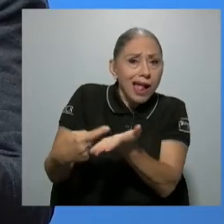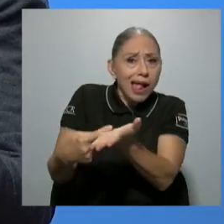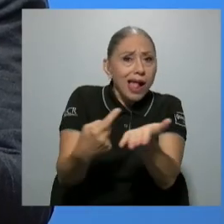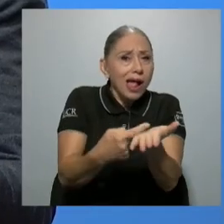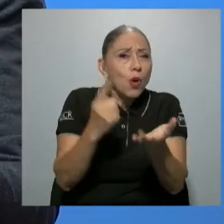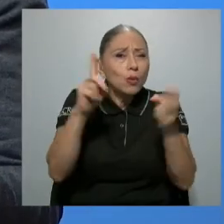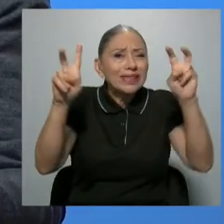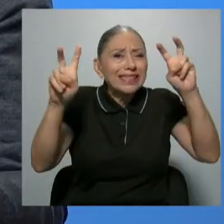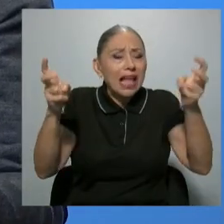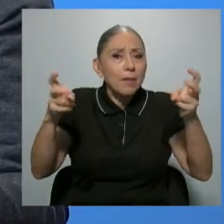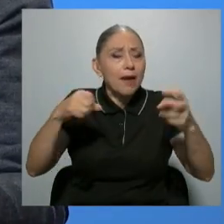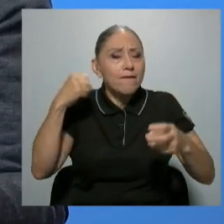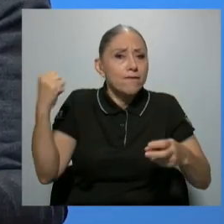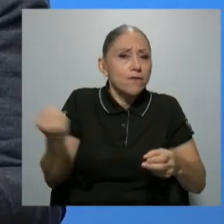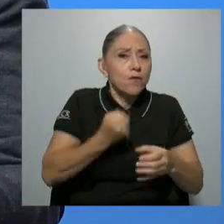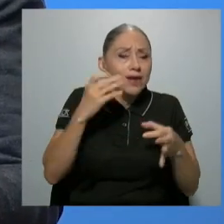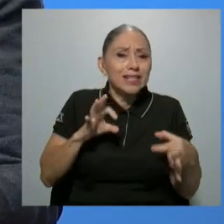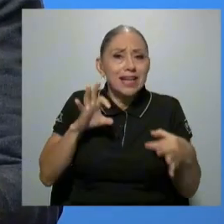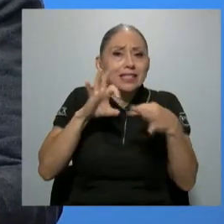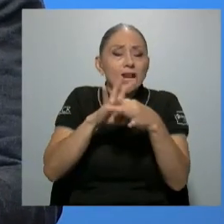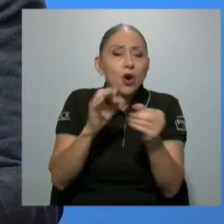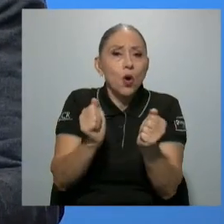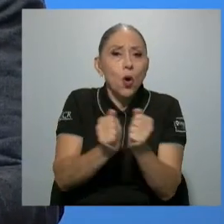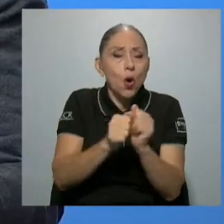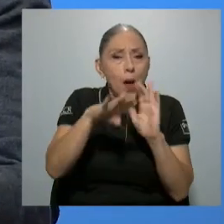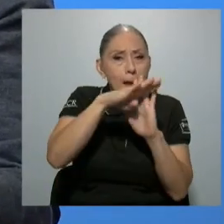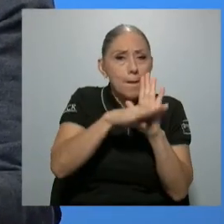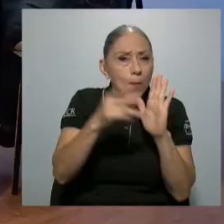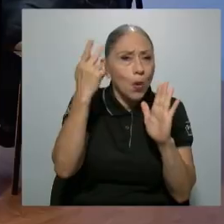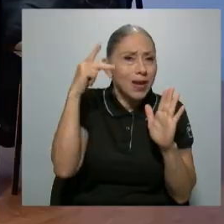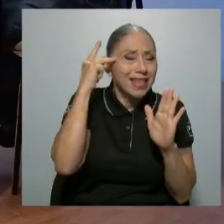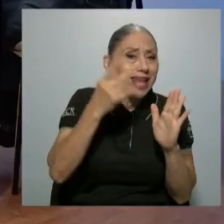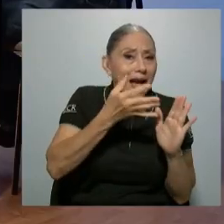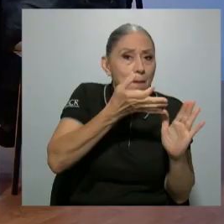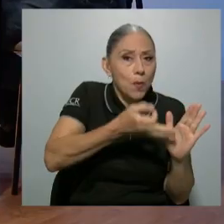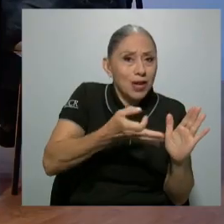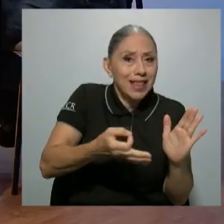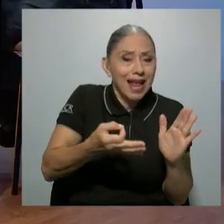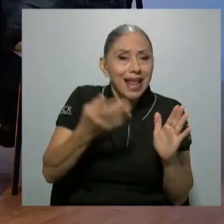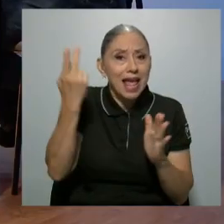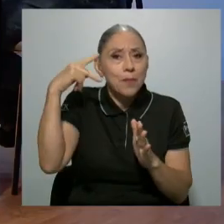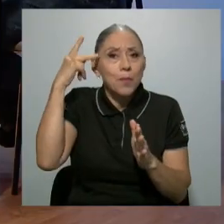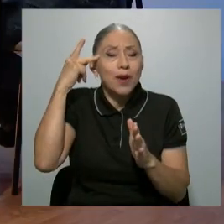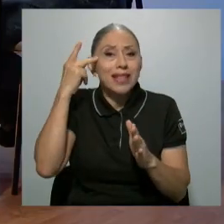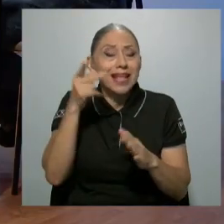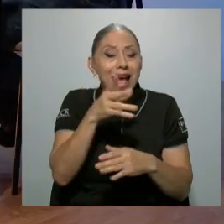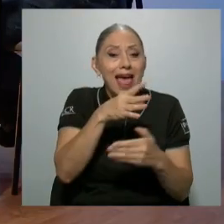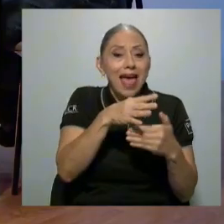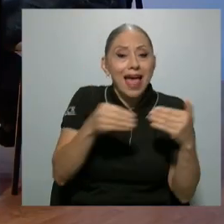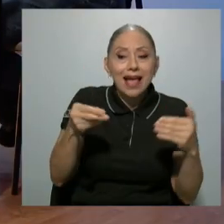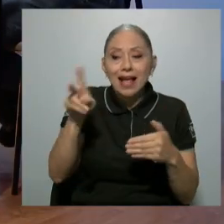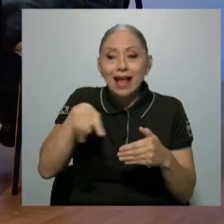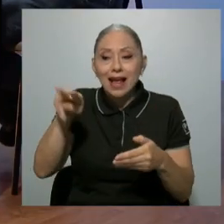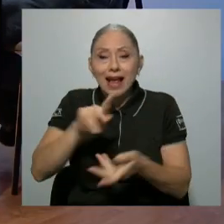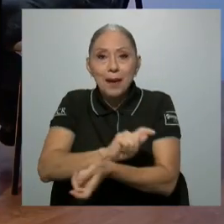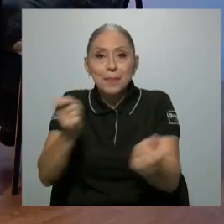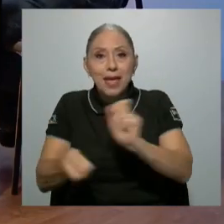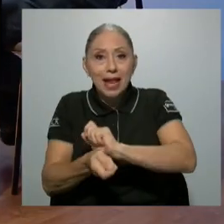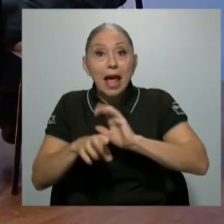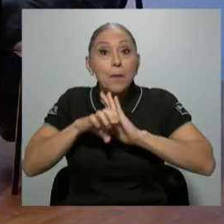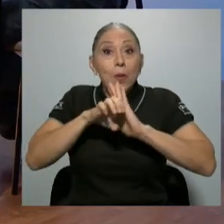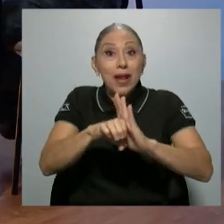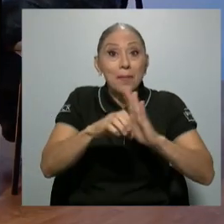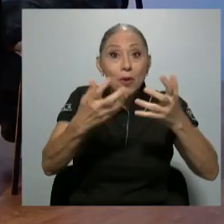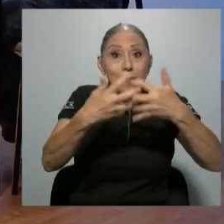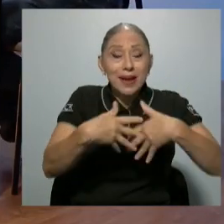discusión muy acalorada en torno a la política monetaria y la política cambiaria. Entonces, por ejemplo, el cierre de una empresa o que una empresa se retira, muchas veces creo yo